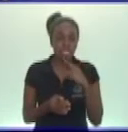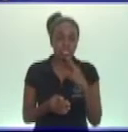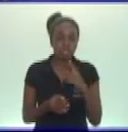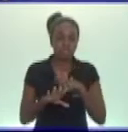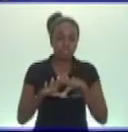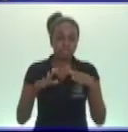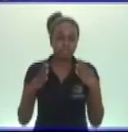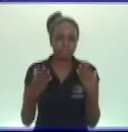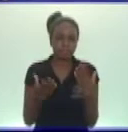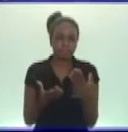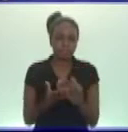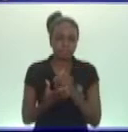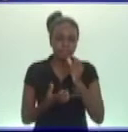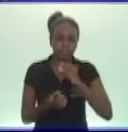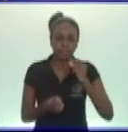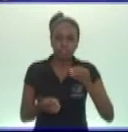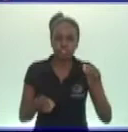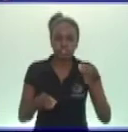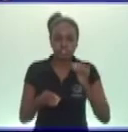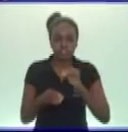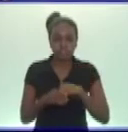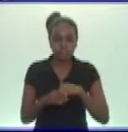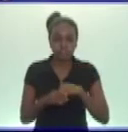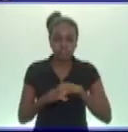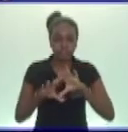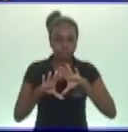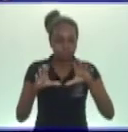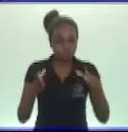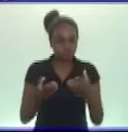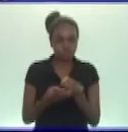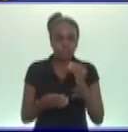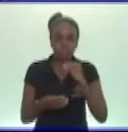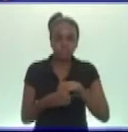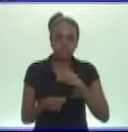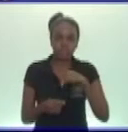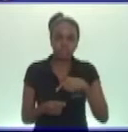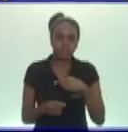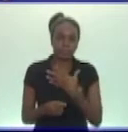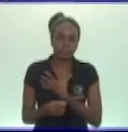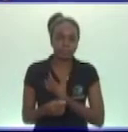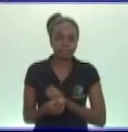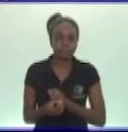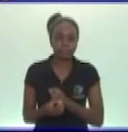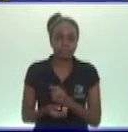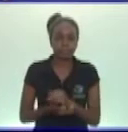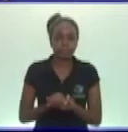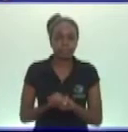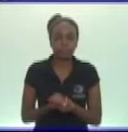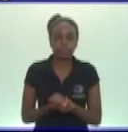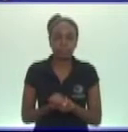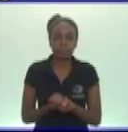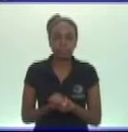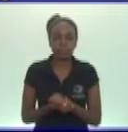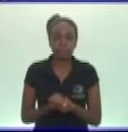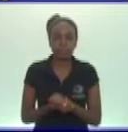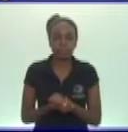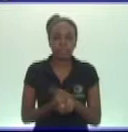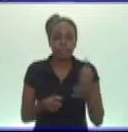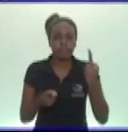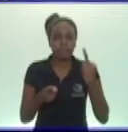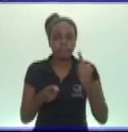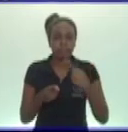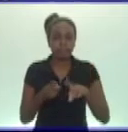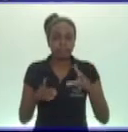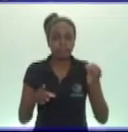este relato entran en ese proceso de deshumanización. Otra de las, es decir, asociados a este